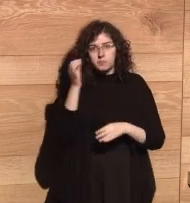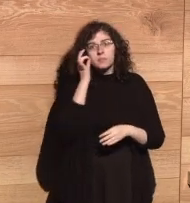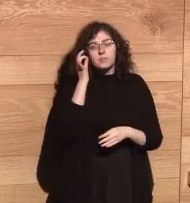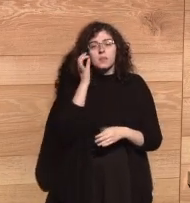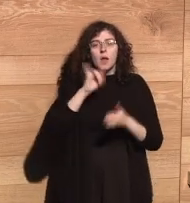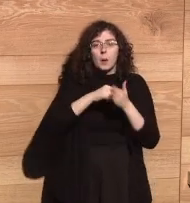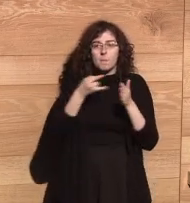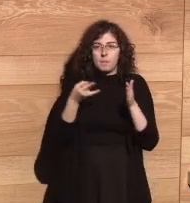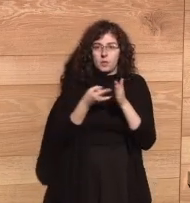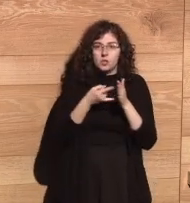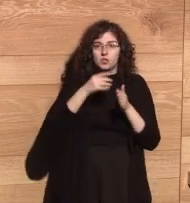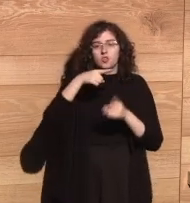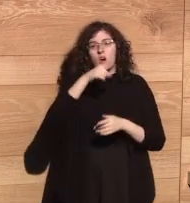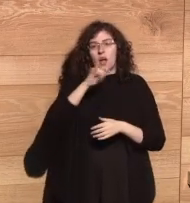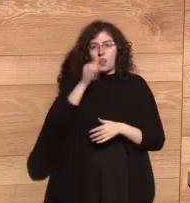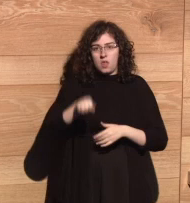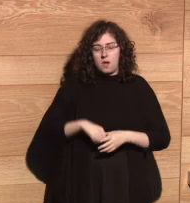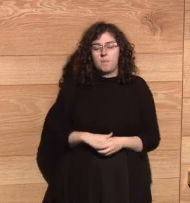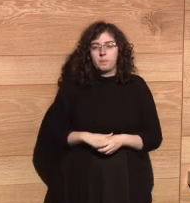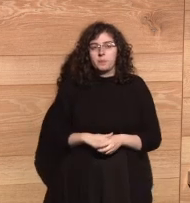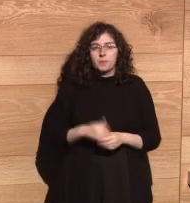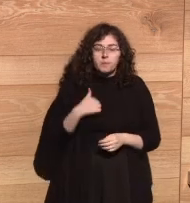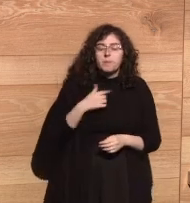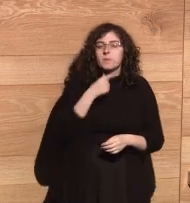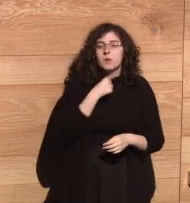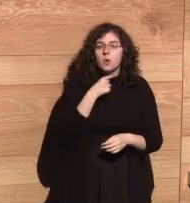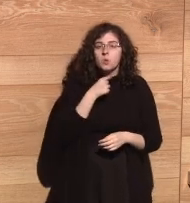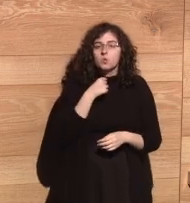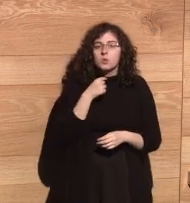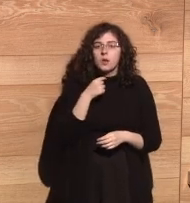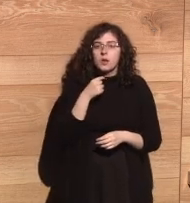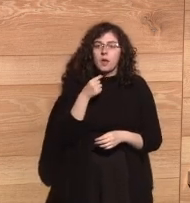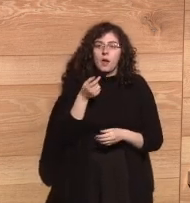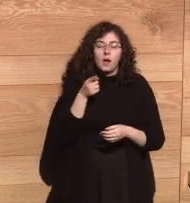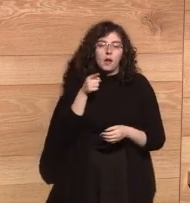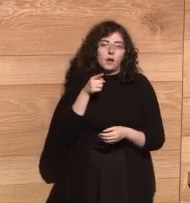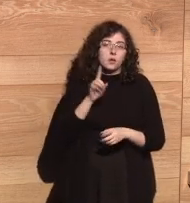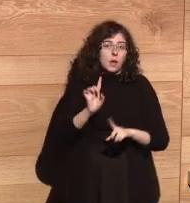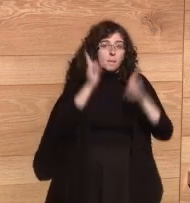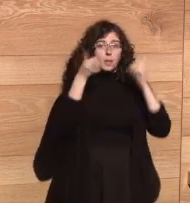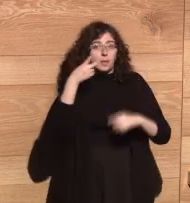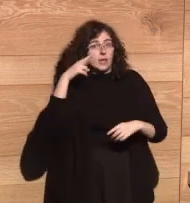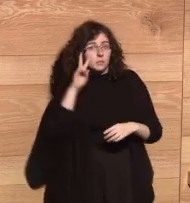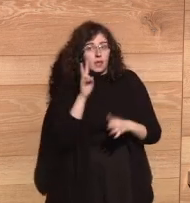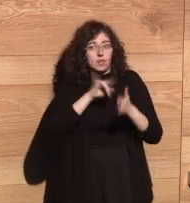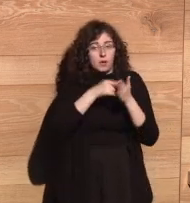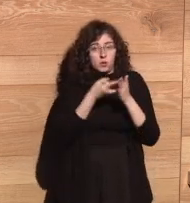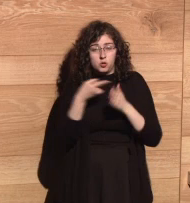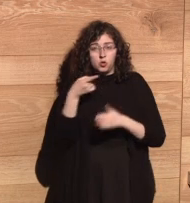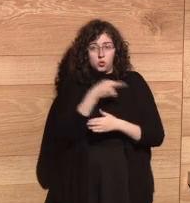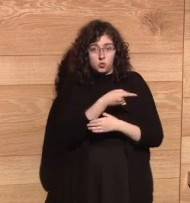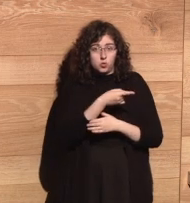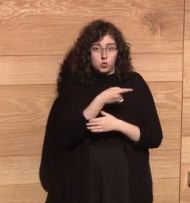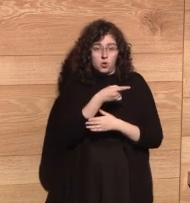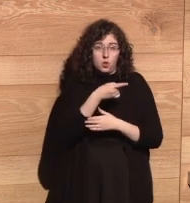el proyecto de Gaza, y me gustaría que nos iniciaras tú tu primera experiencia con tu proyecto